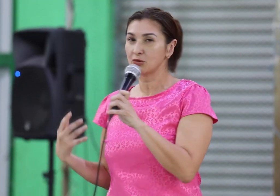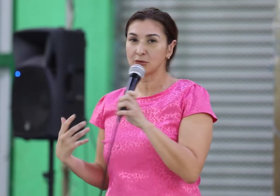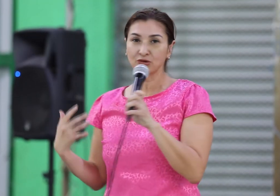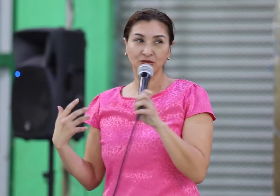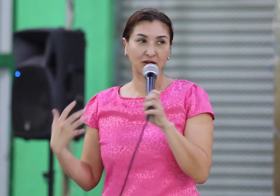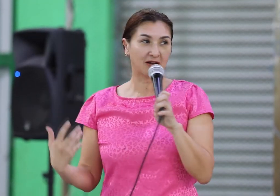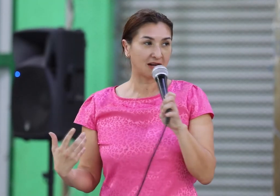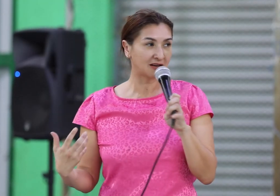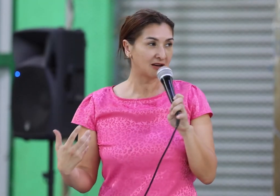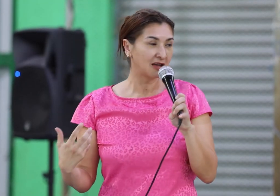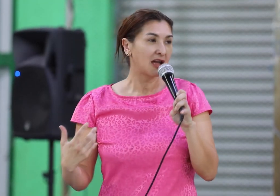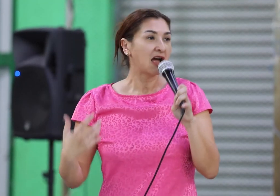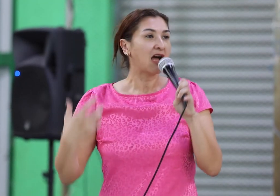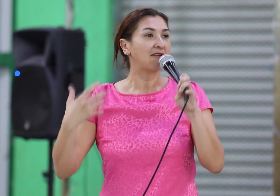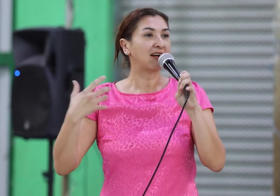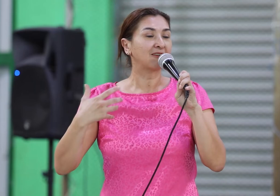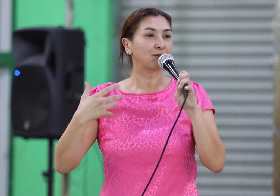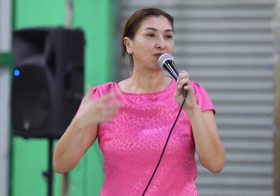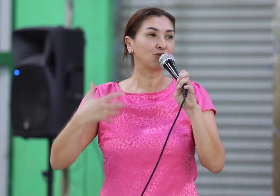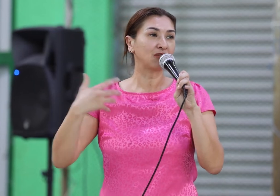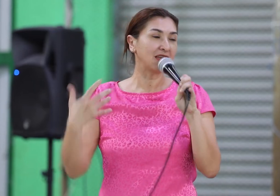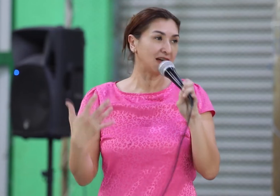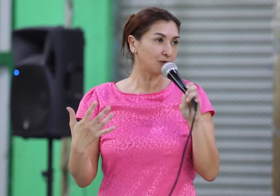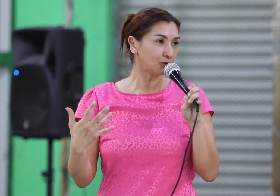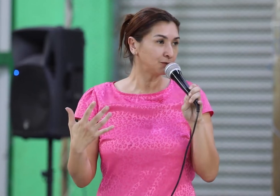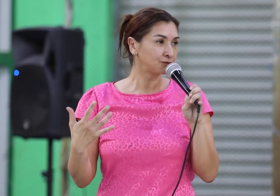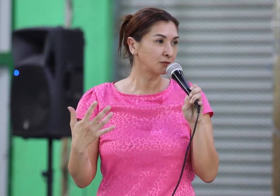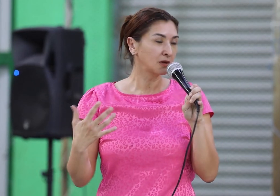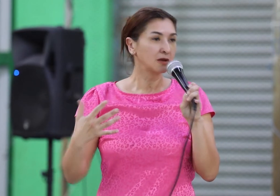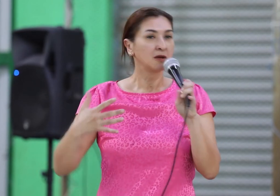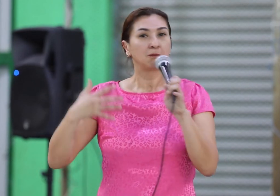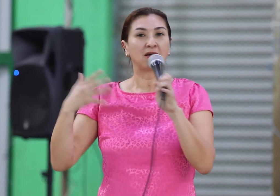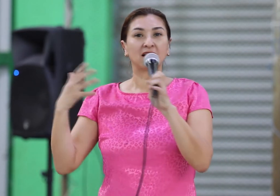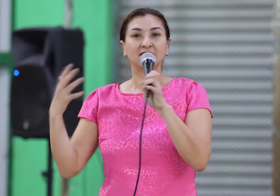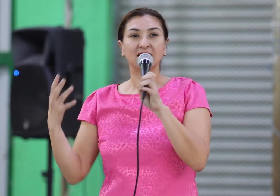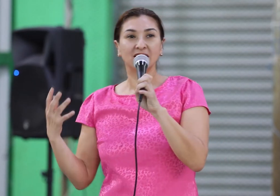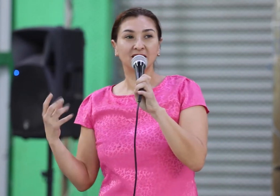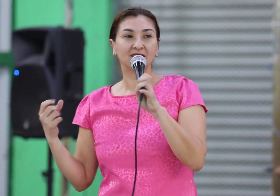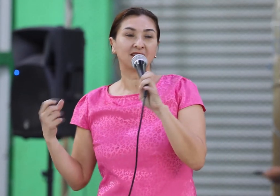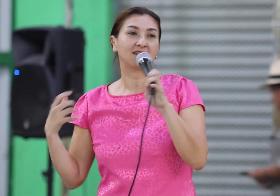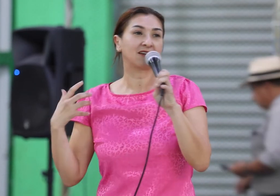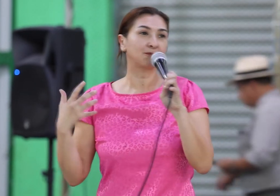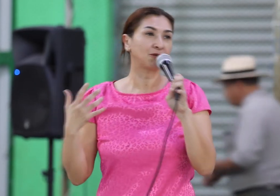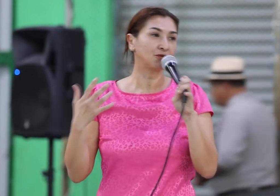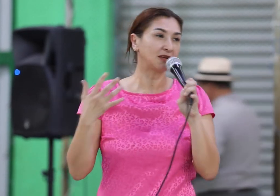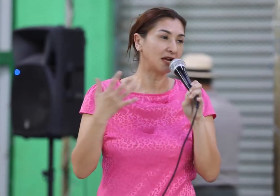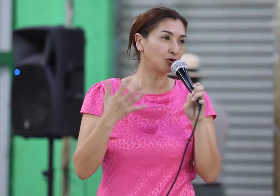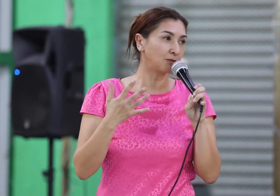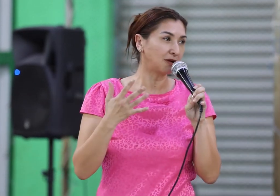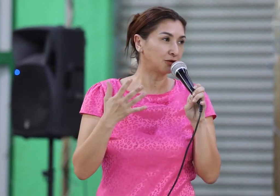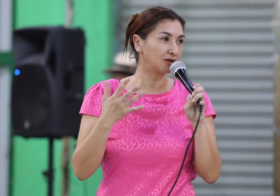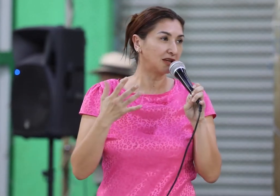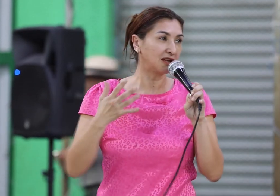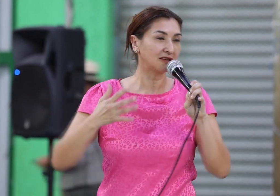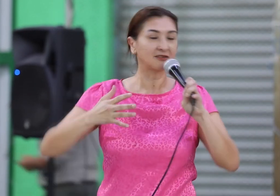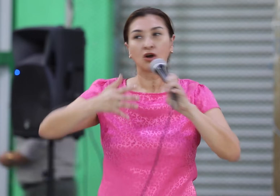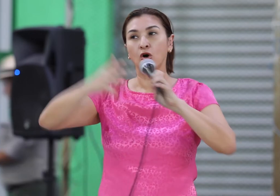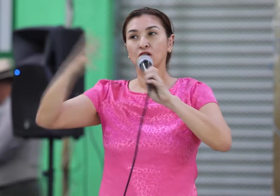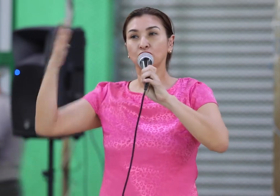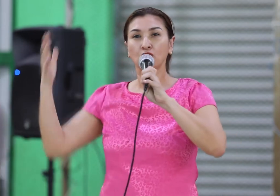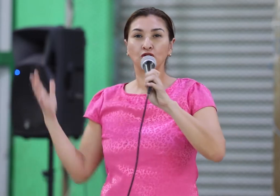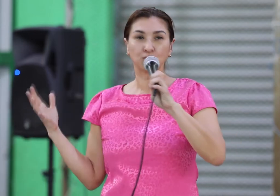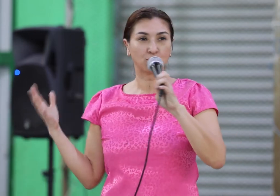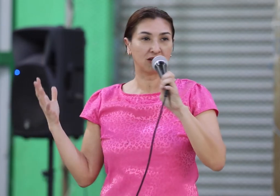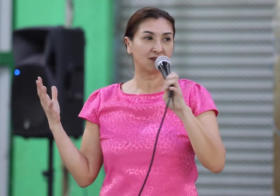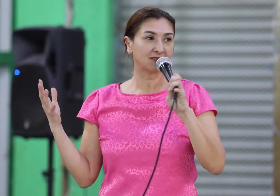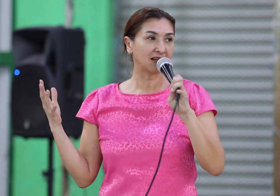por favor no se utilicen estos espacios tan delicados y tan necesarios para resolver un problema